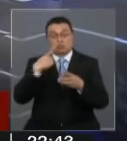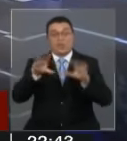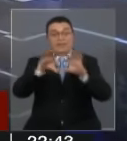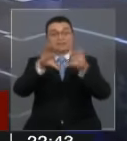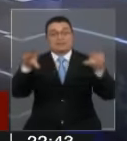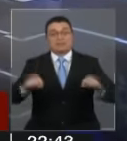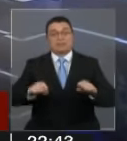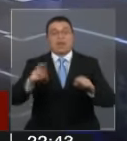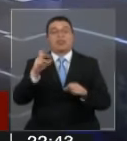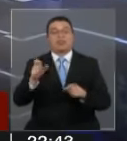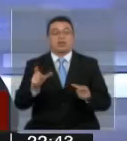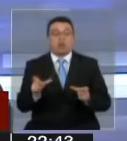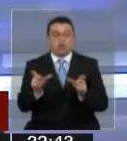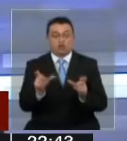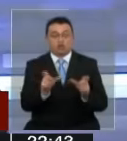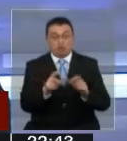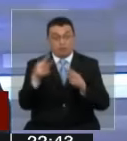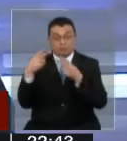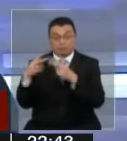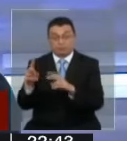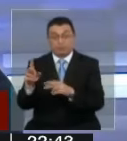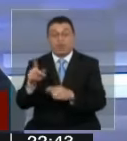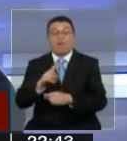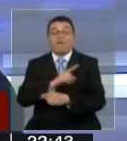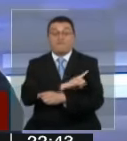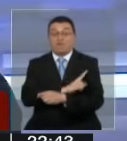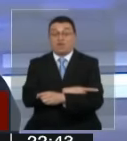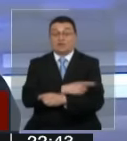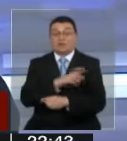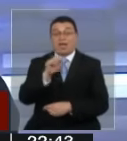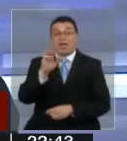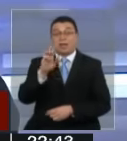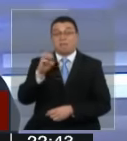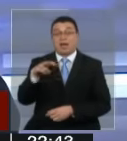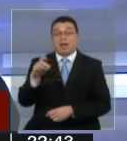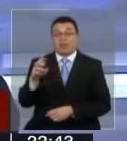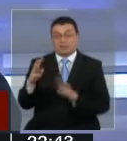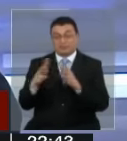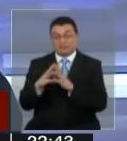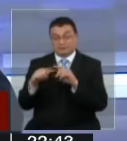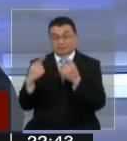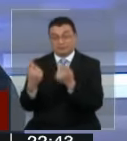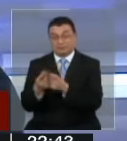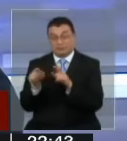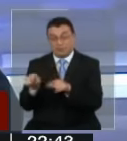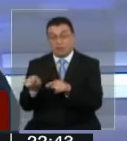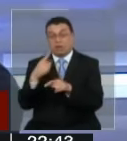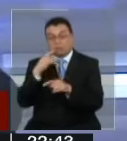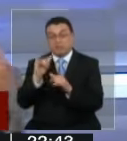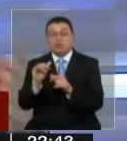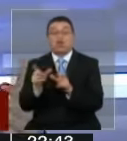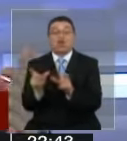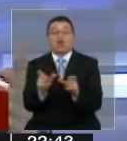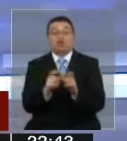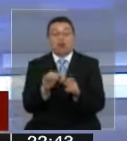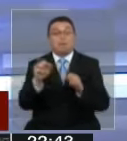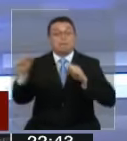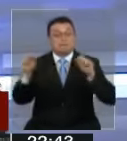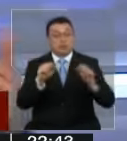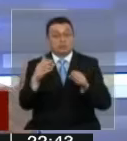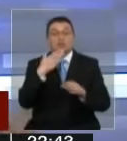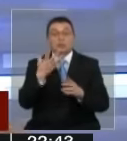control desde las propias Fuerzas Armadas, pero creo que nos deberíamos preguntar más bien por la falta de sistema de control que tiene el sistema político.